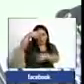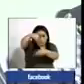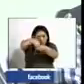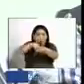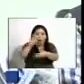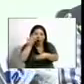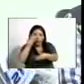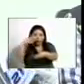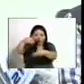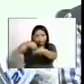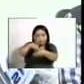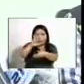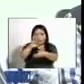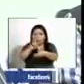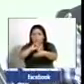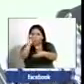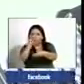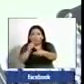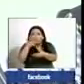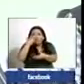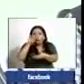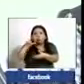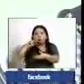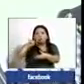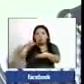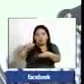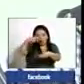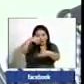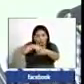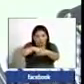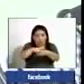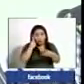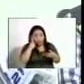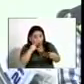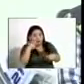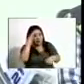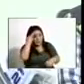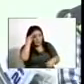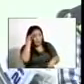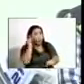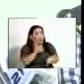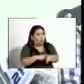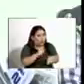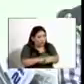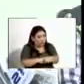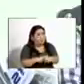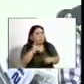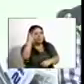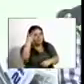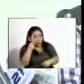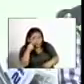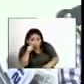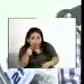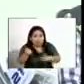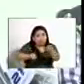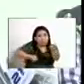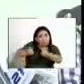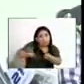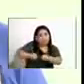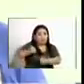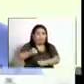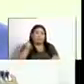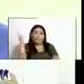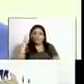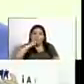agua, 50% cloro, y esta se saque en la hora y en el día específico en que pasa la ruta del camión